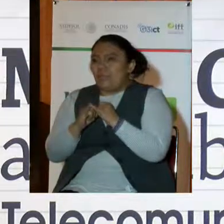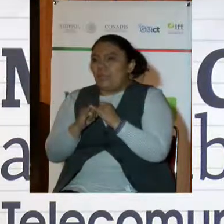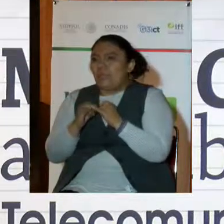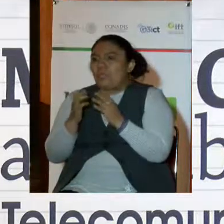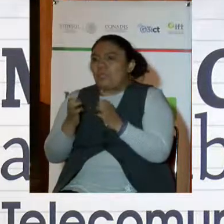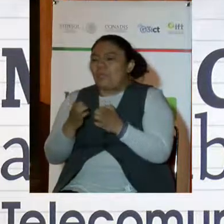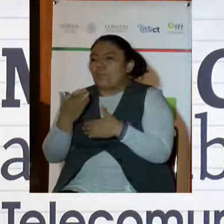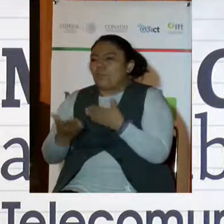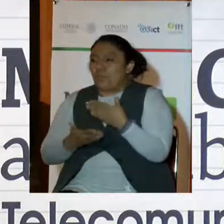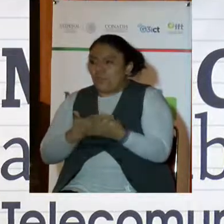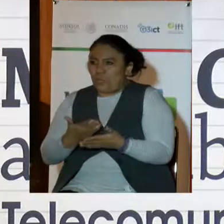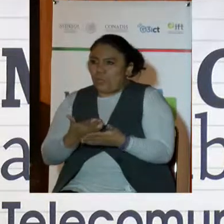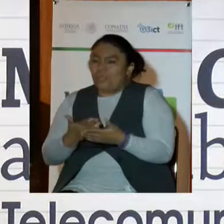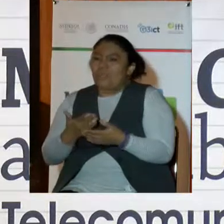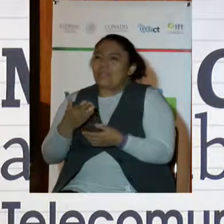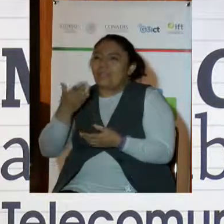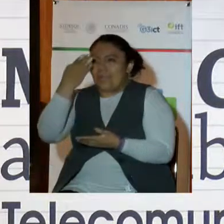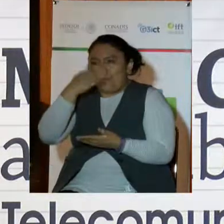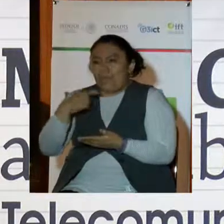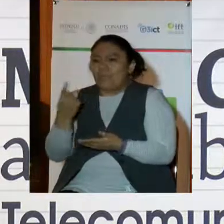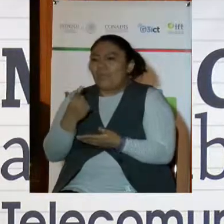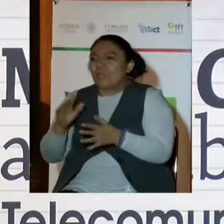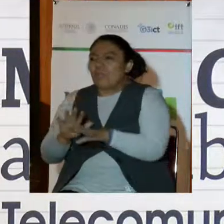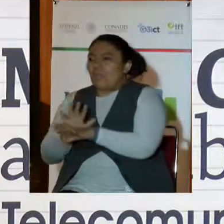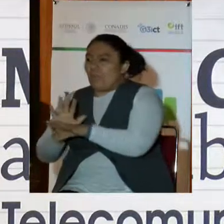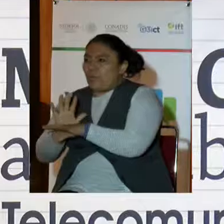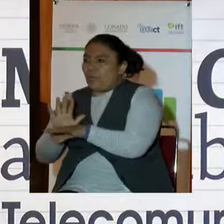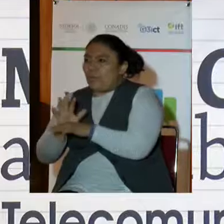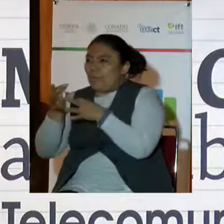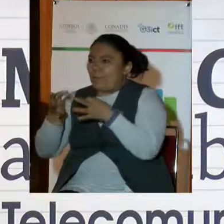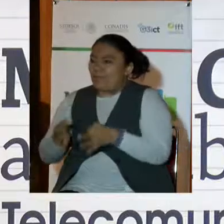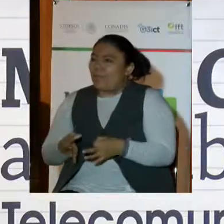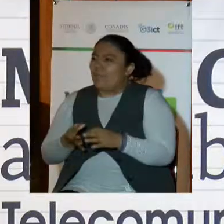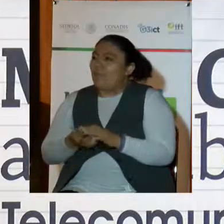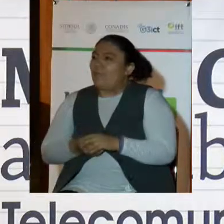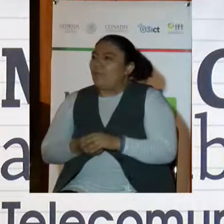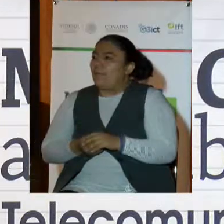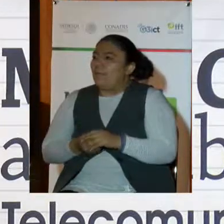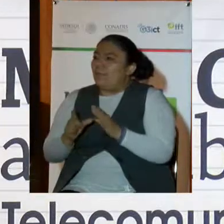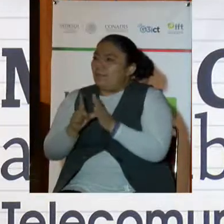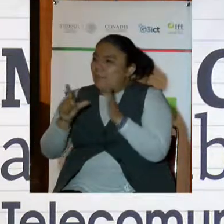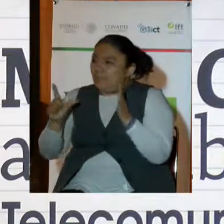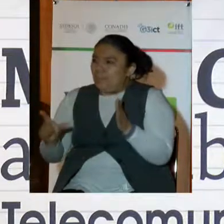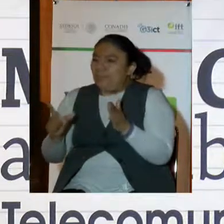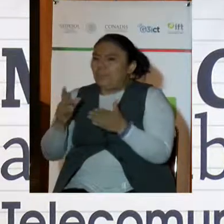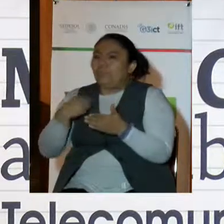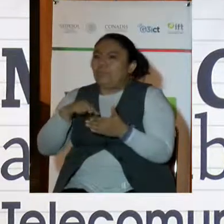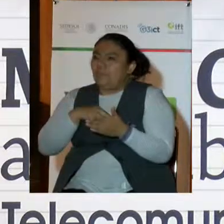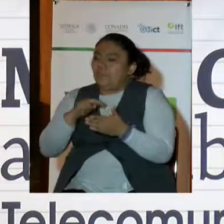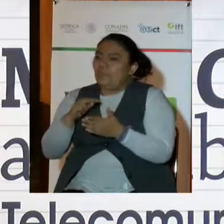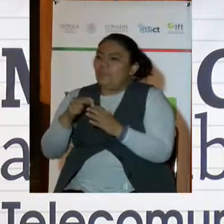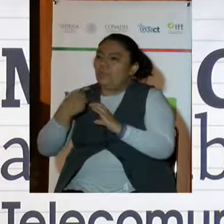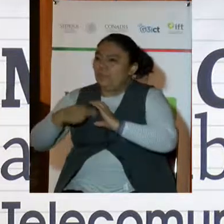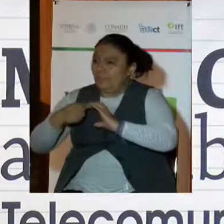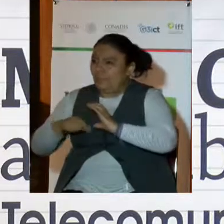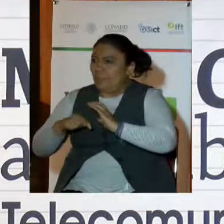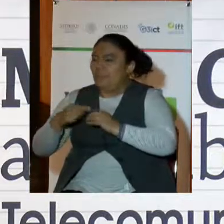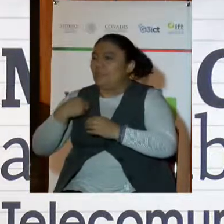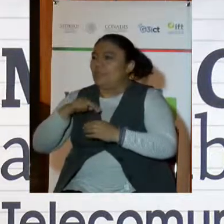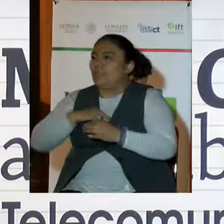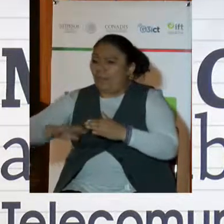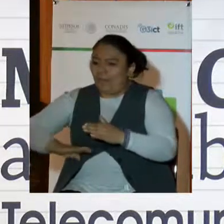estamos a sus órdenes. Sabemos que es un proceso perfectible. los lineamientos, nuestra página, nuestra rampa